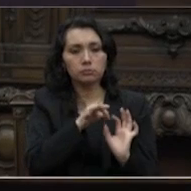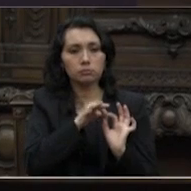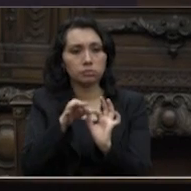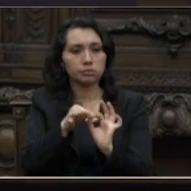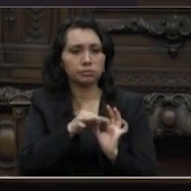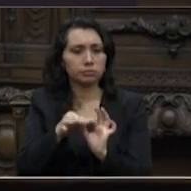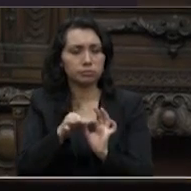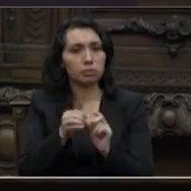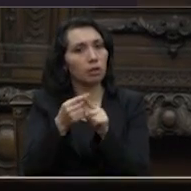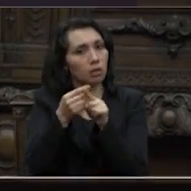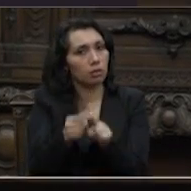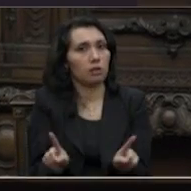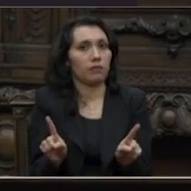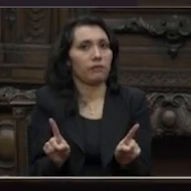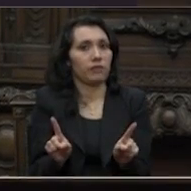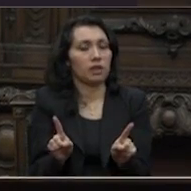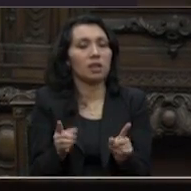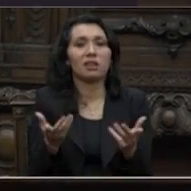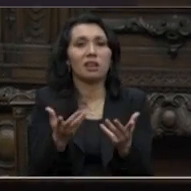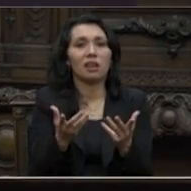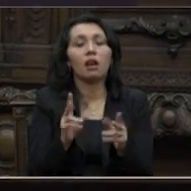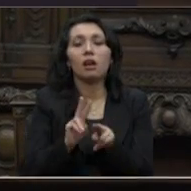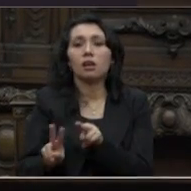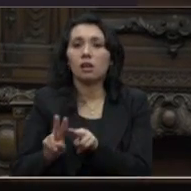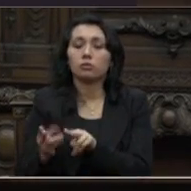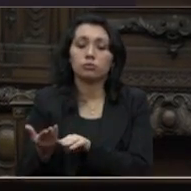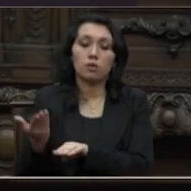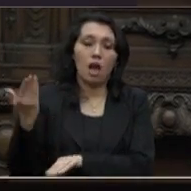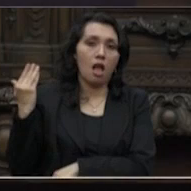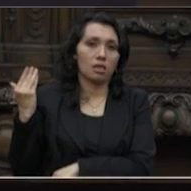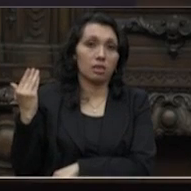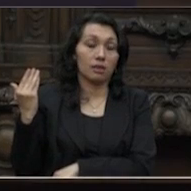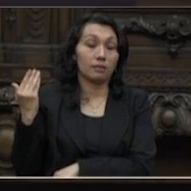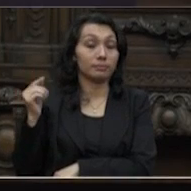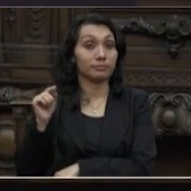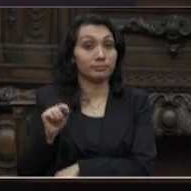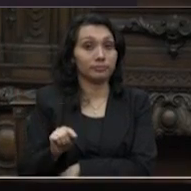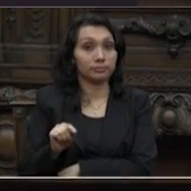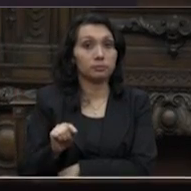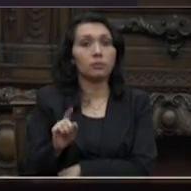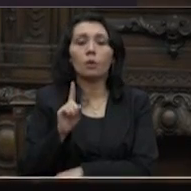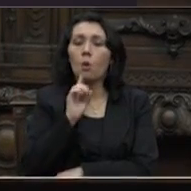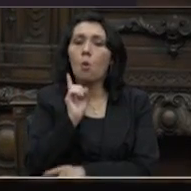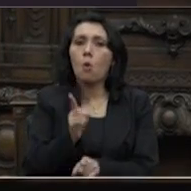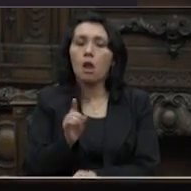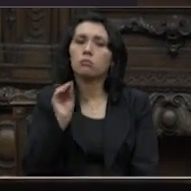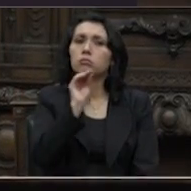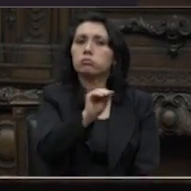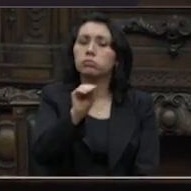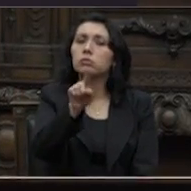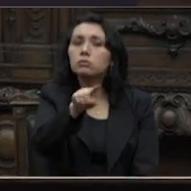interpretativa diferente de lo que se estaba haciendo antes. O sea, es una llamada profunda